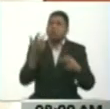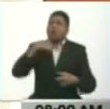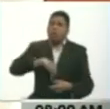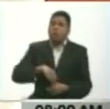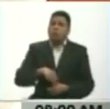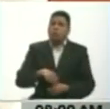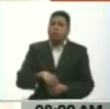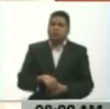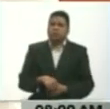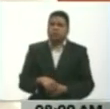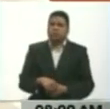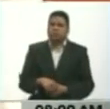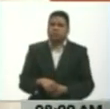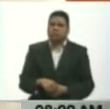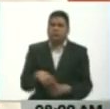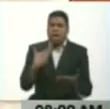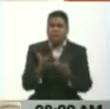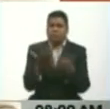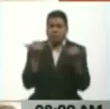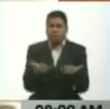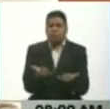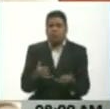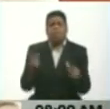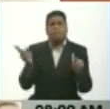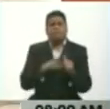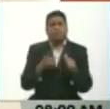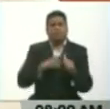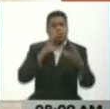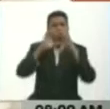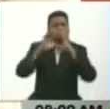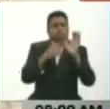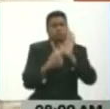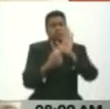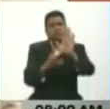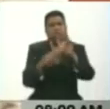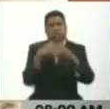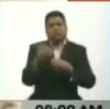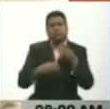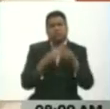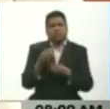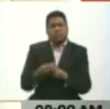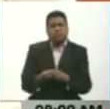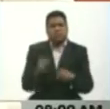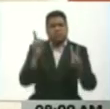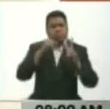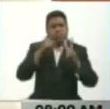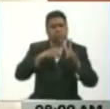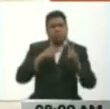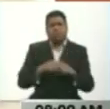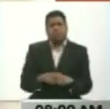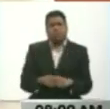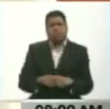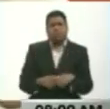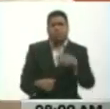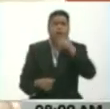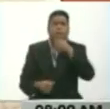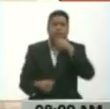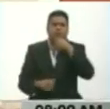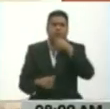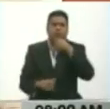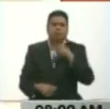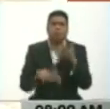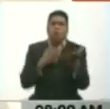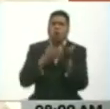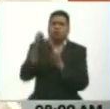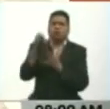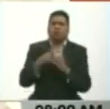ahora. Primero, bueno, esto que estamos haciendo aquí, que está haciendo el Sistema Nacional de Medios Públicos, que está haciendo el periodismo honesto, porque también